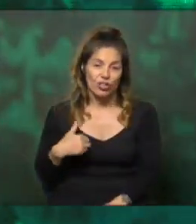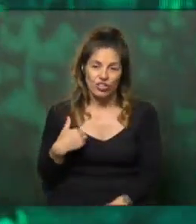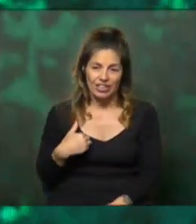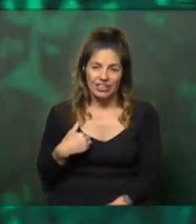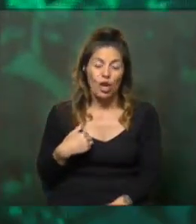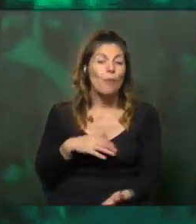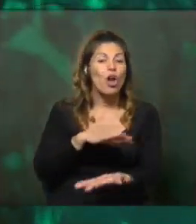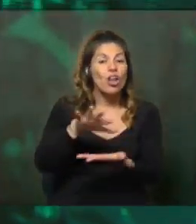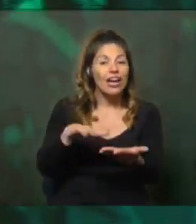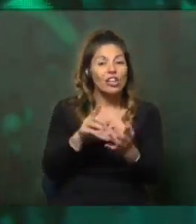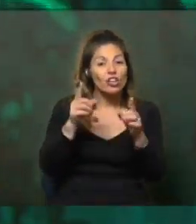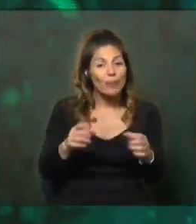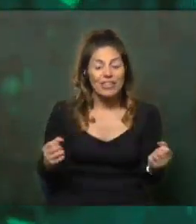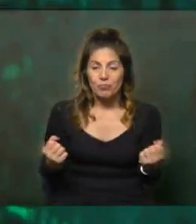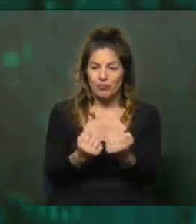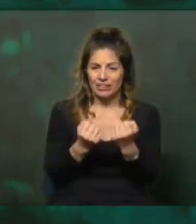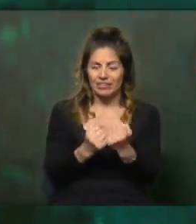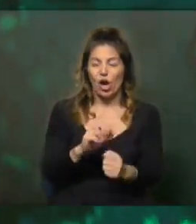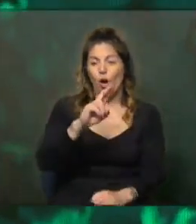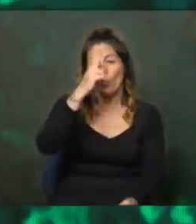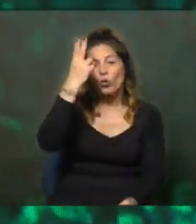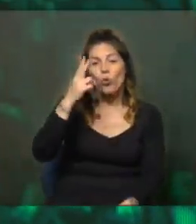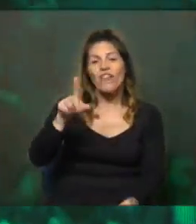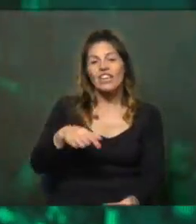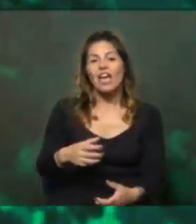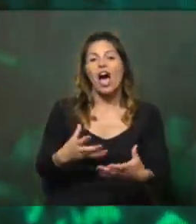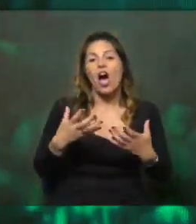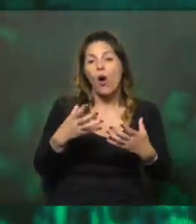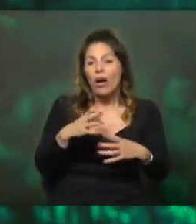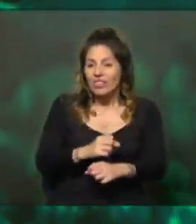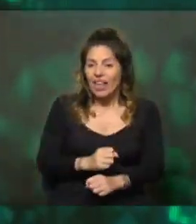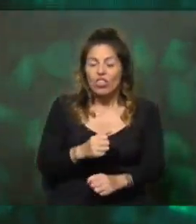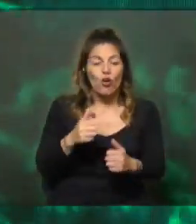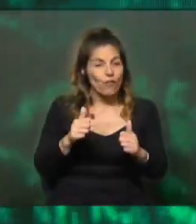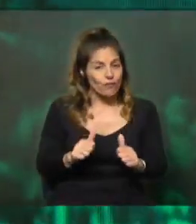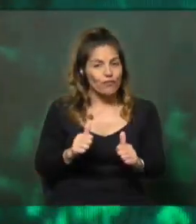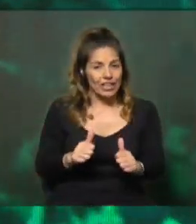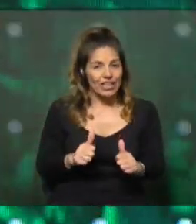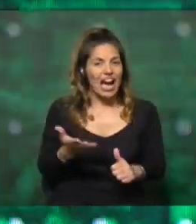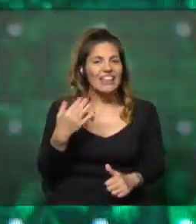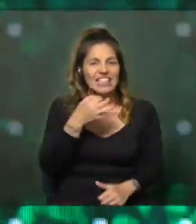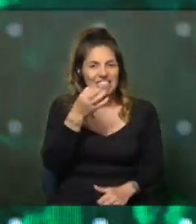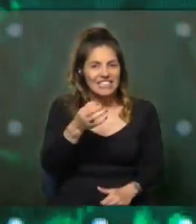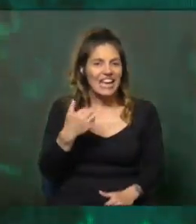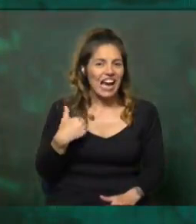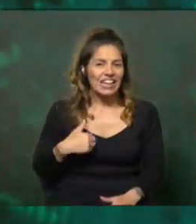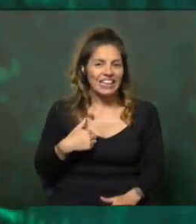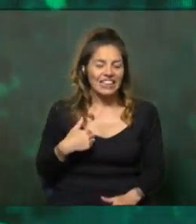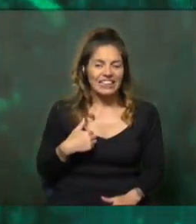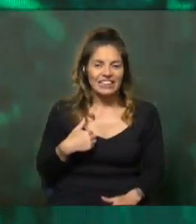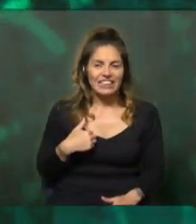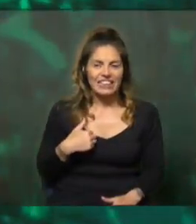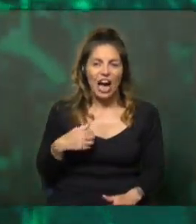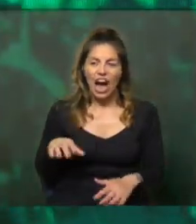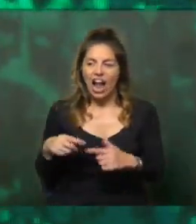pero la región también impacta Uruguay viene soportando bastante bien se acuerdan que antes se decía que Argentina estornudaba Uruguay se